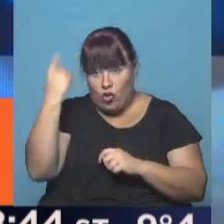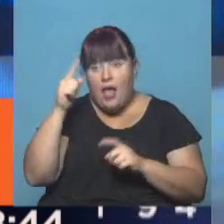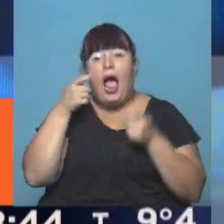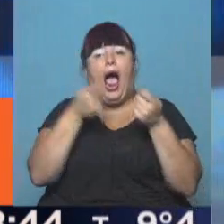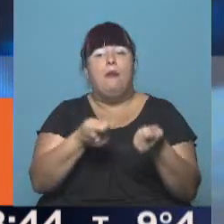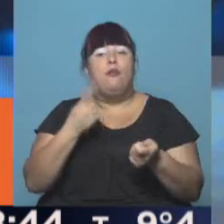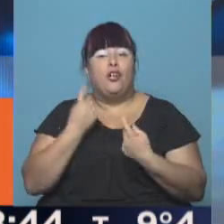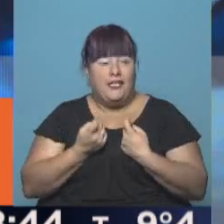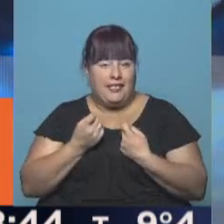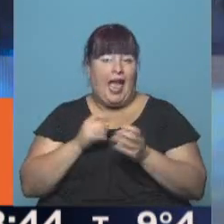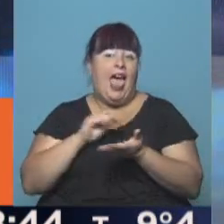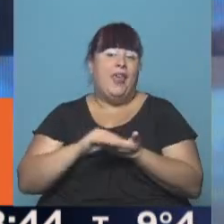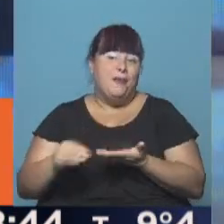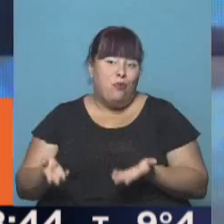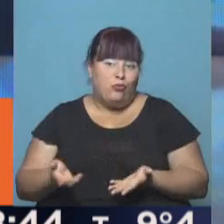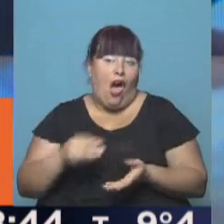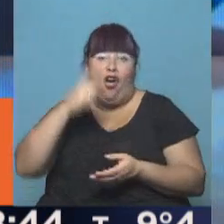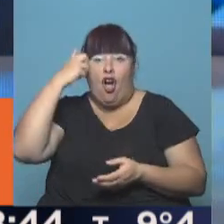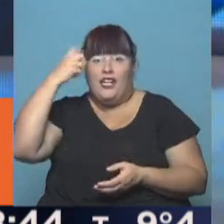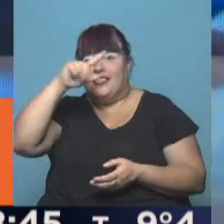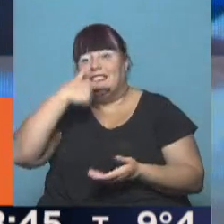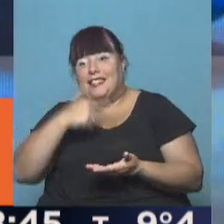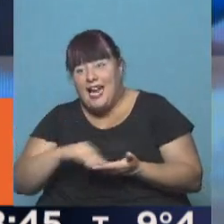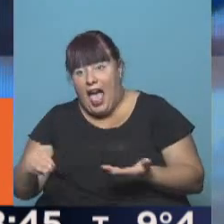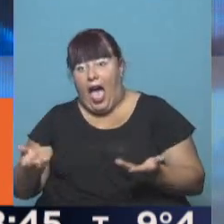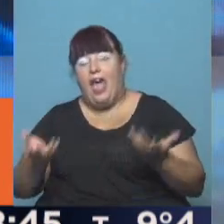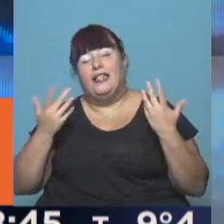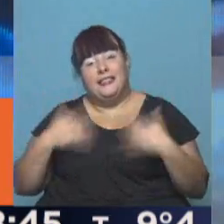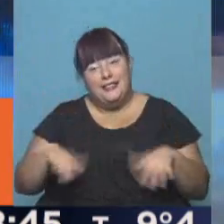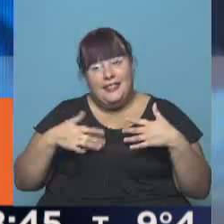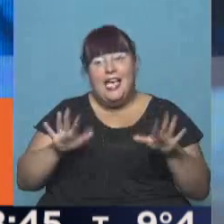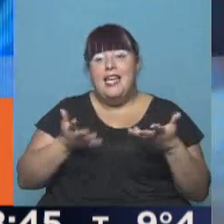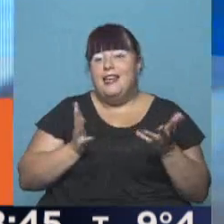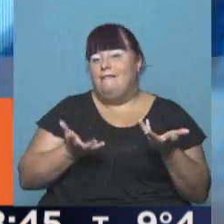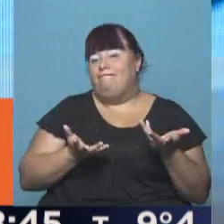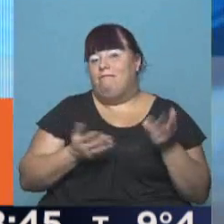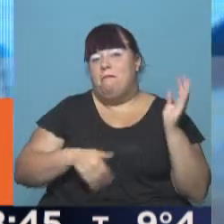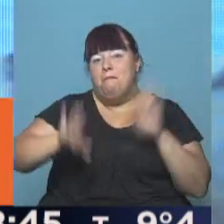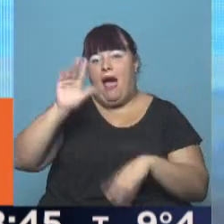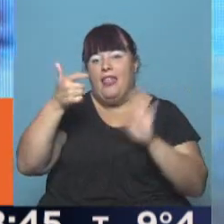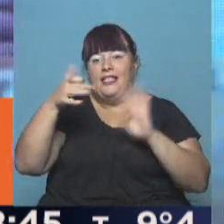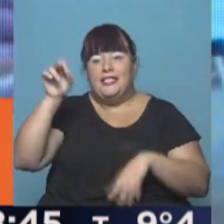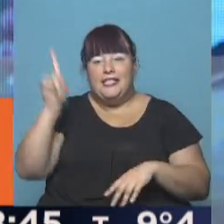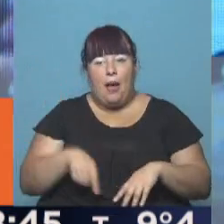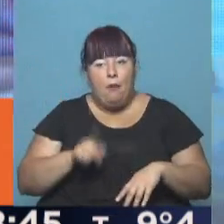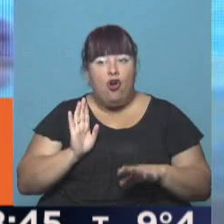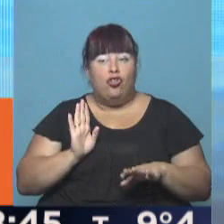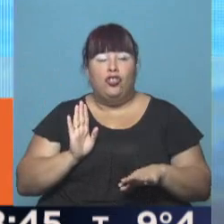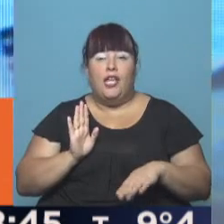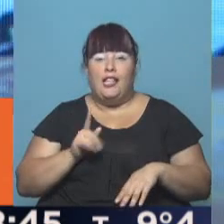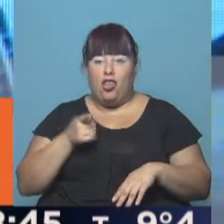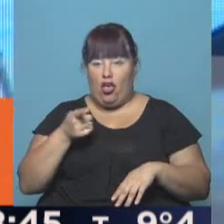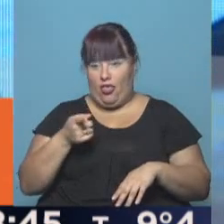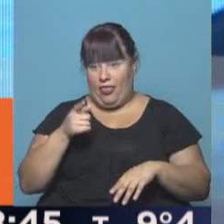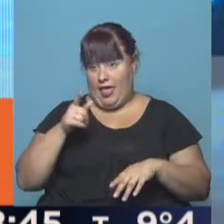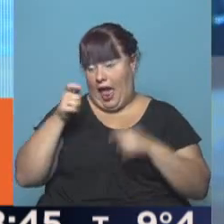de los legisladores, del Congreso y Senado, por lo menos de más del 60%